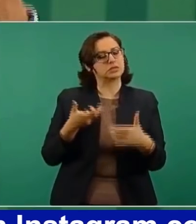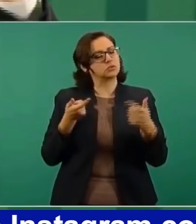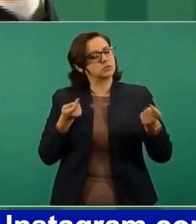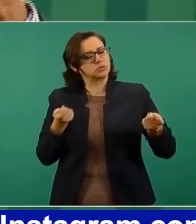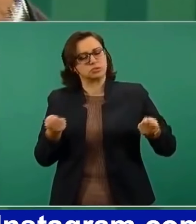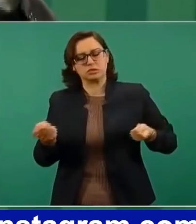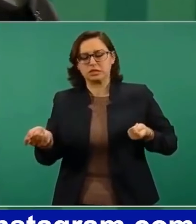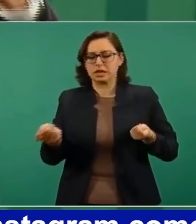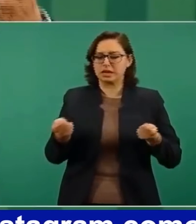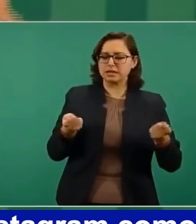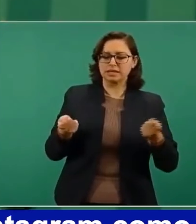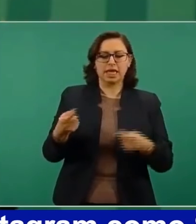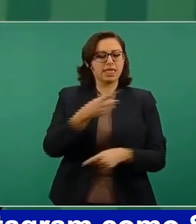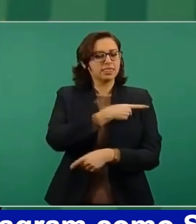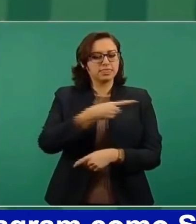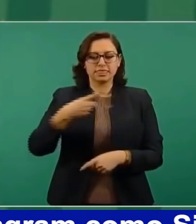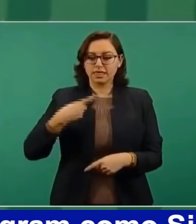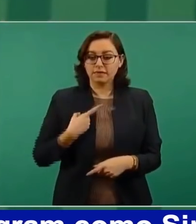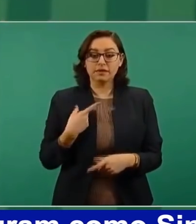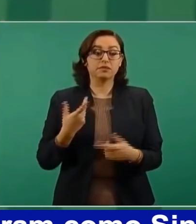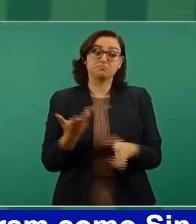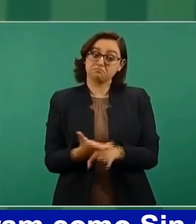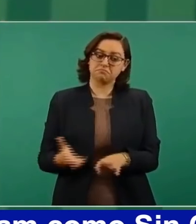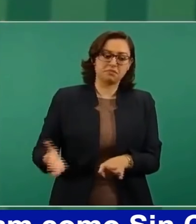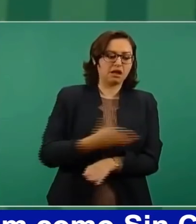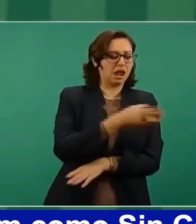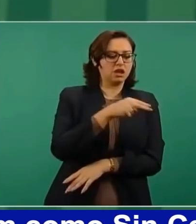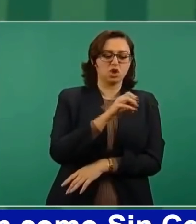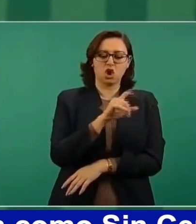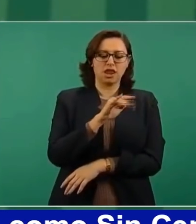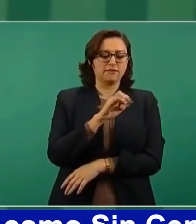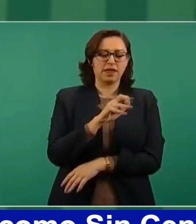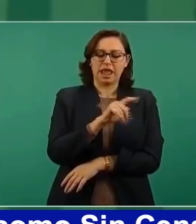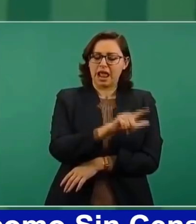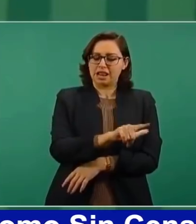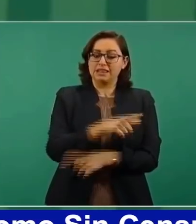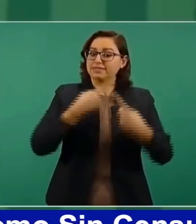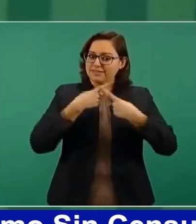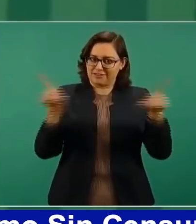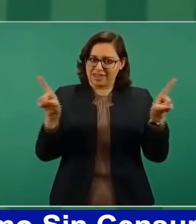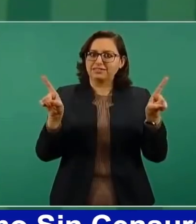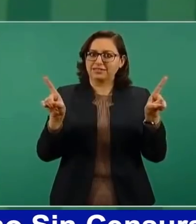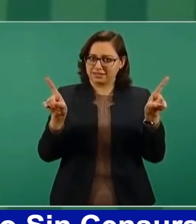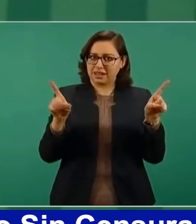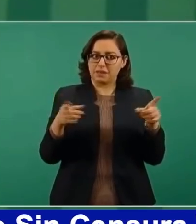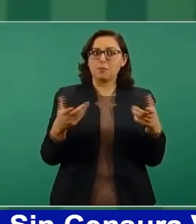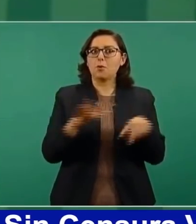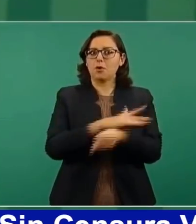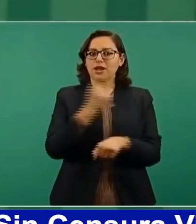contrario a la política neoliberal, que decían que si